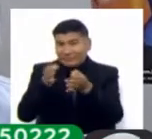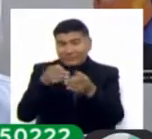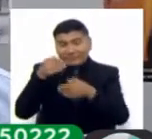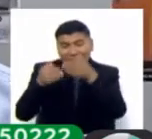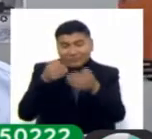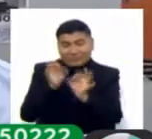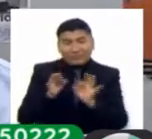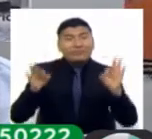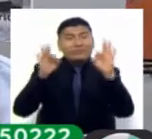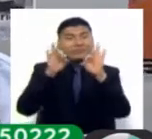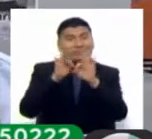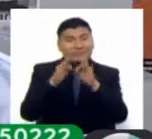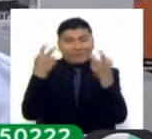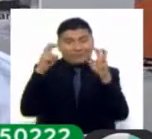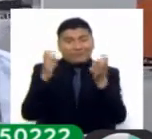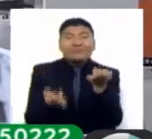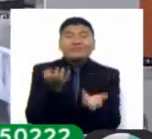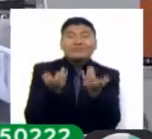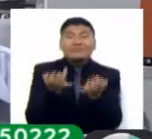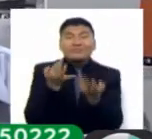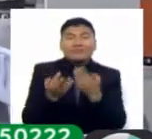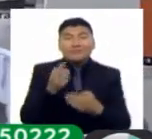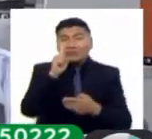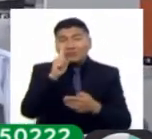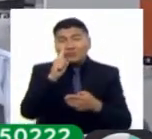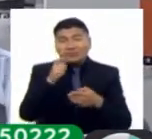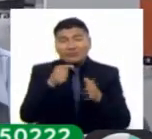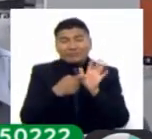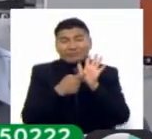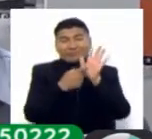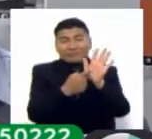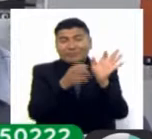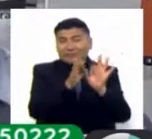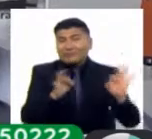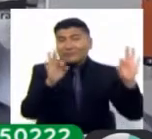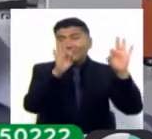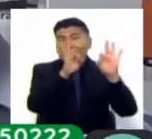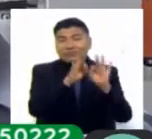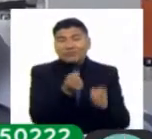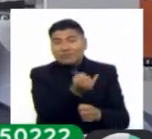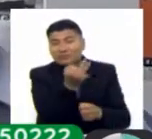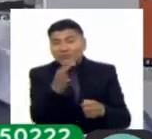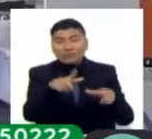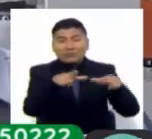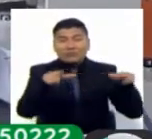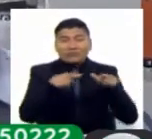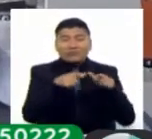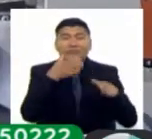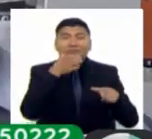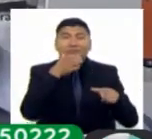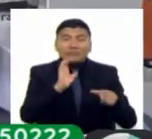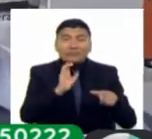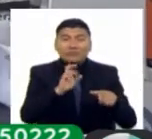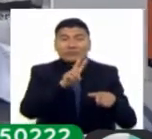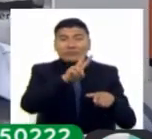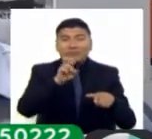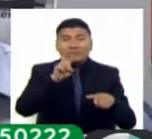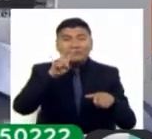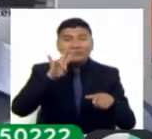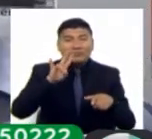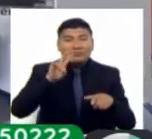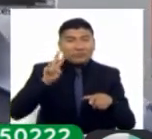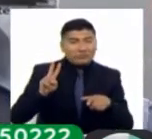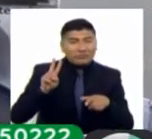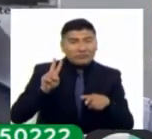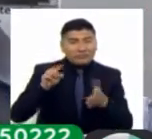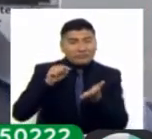importante de los incendios. Una referencia importante son la cantidad de focos de calor, de 272. Eso